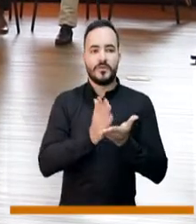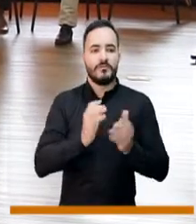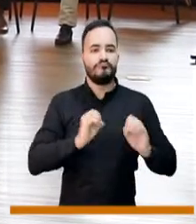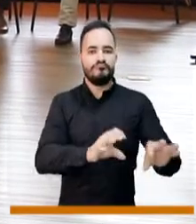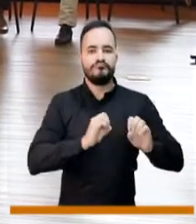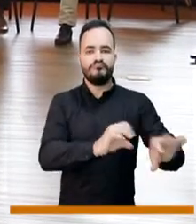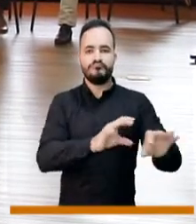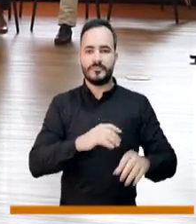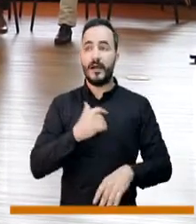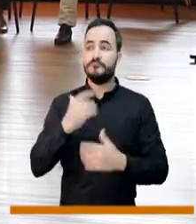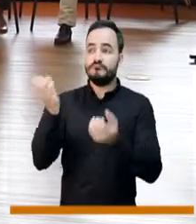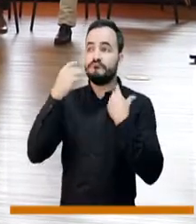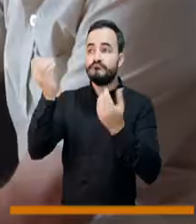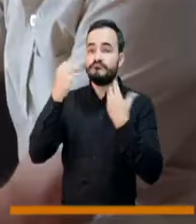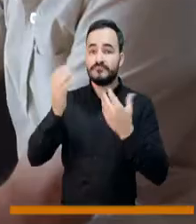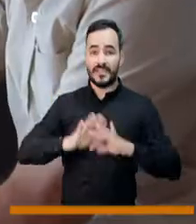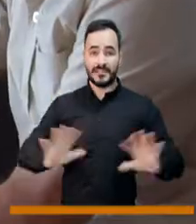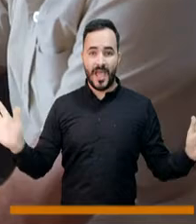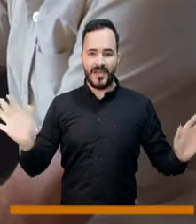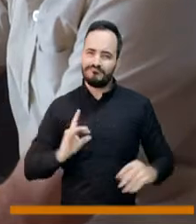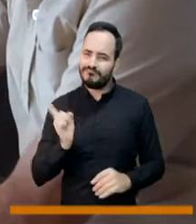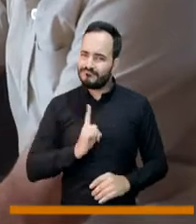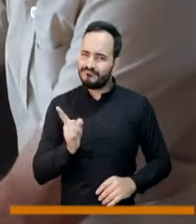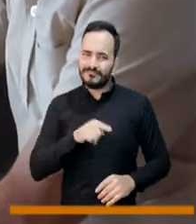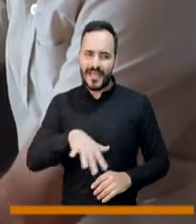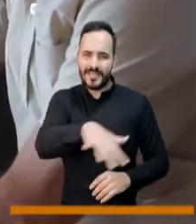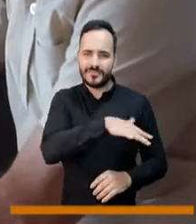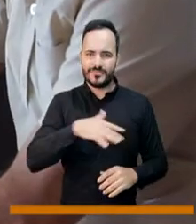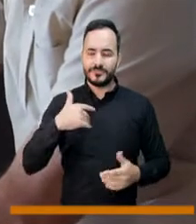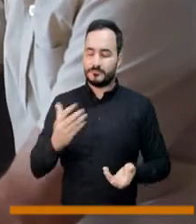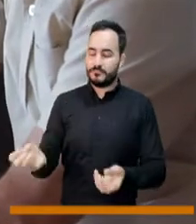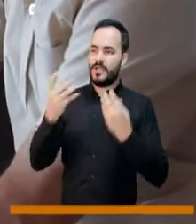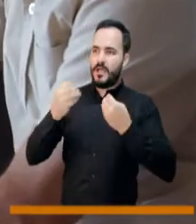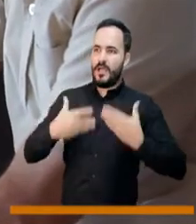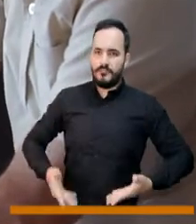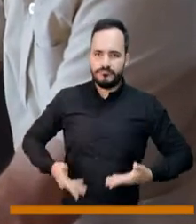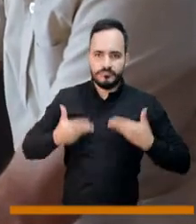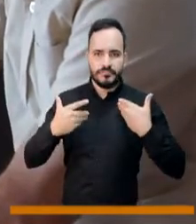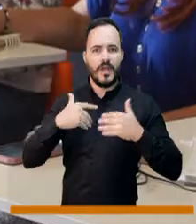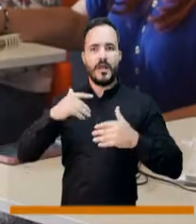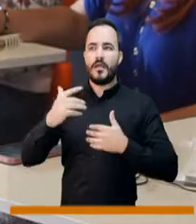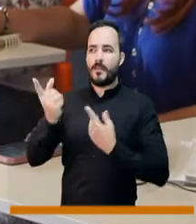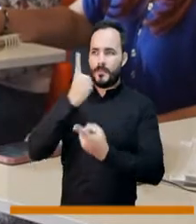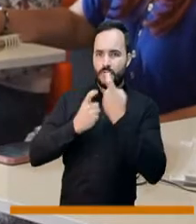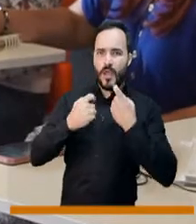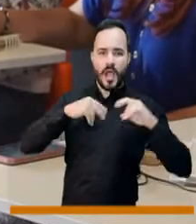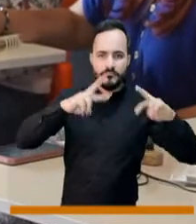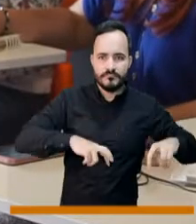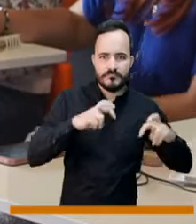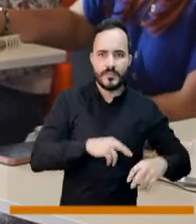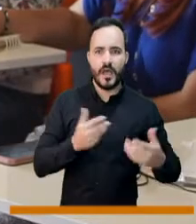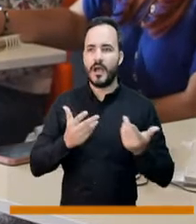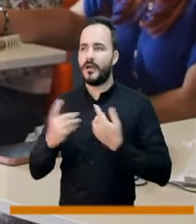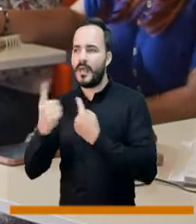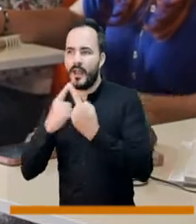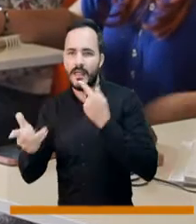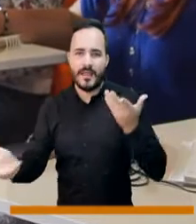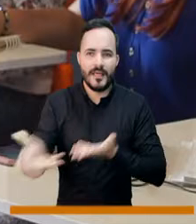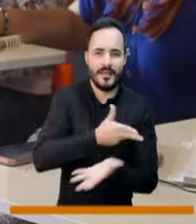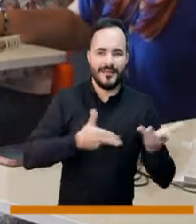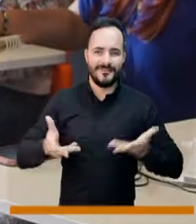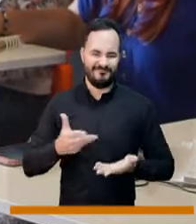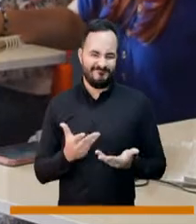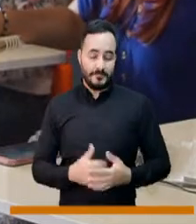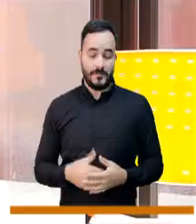pasiva, donde los estudiantes simplemente reciben, sino que los estudiantes construyen información a través de preguntas, de investigación, de intercambio, de